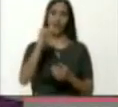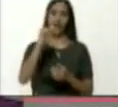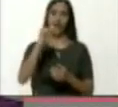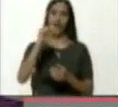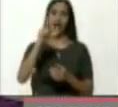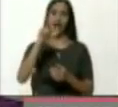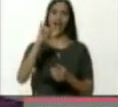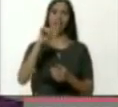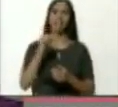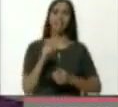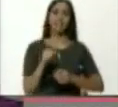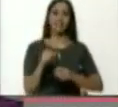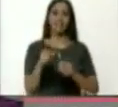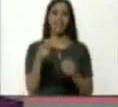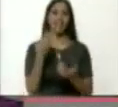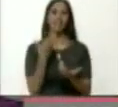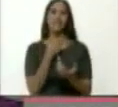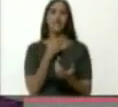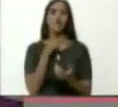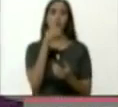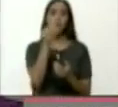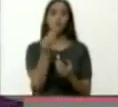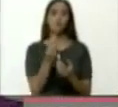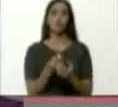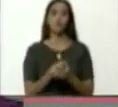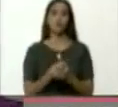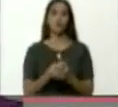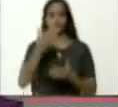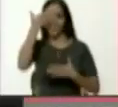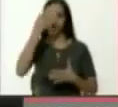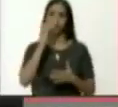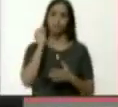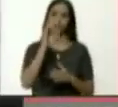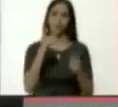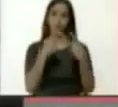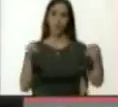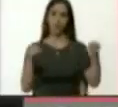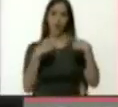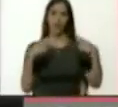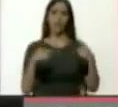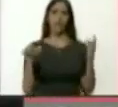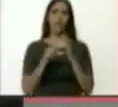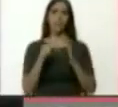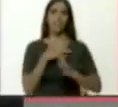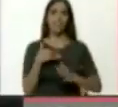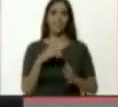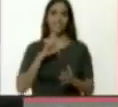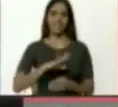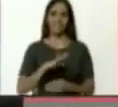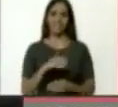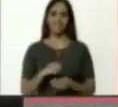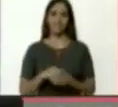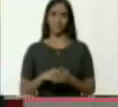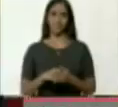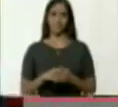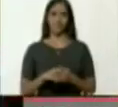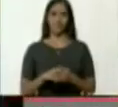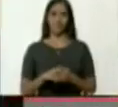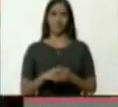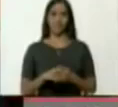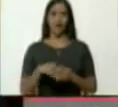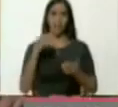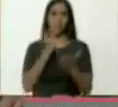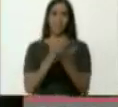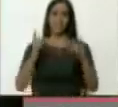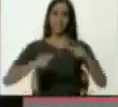que es admiradora tuya. Pero saluda a Ailín Pulido, un beso para ti, Ailín Pulido, donde quiera que te encuentres. Y vamos a seguirte picando la